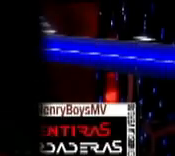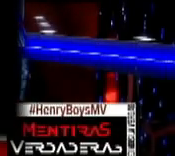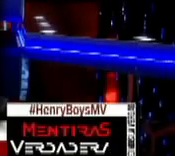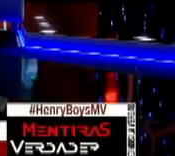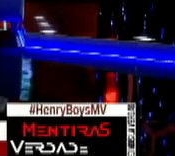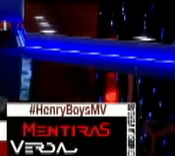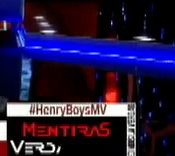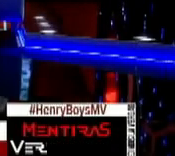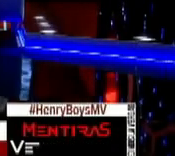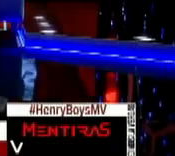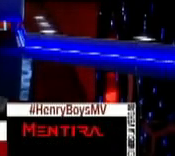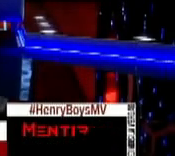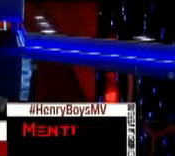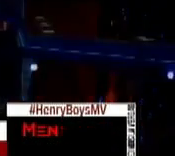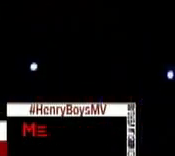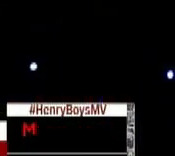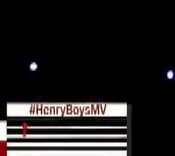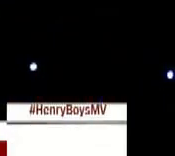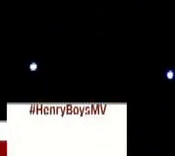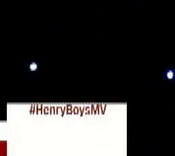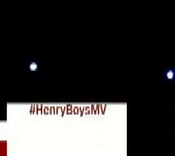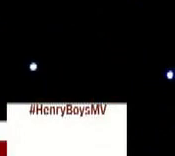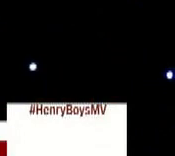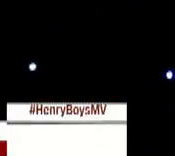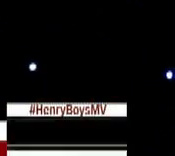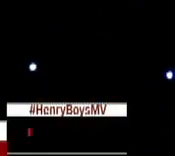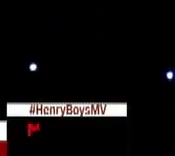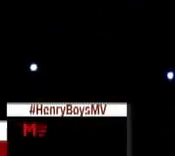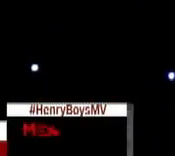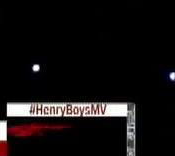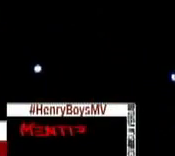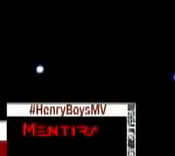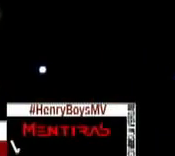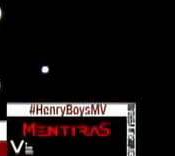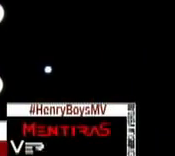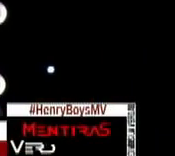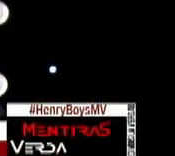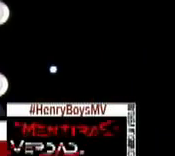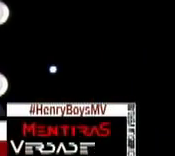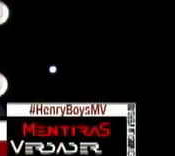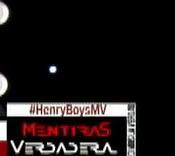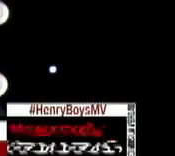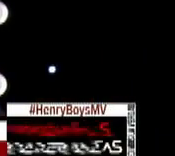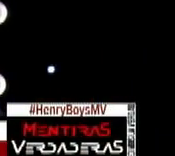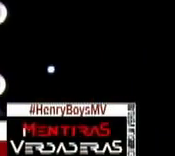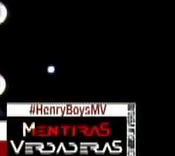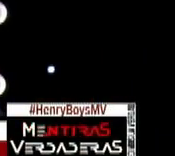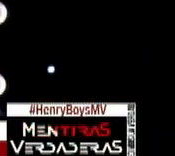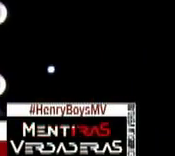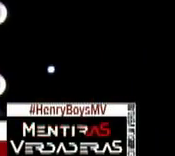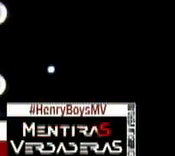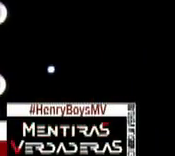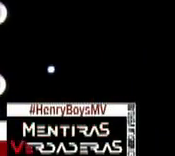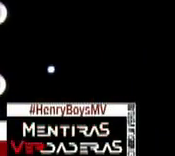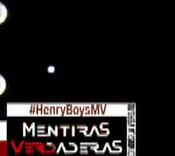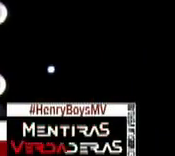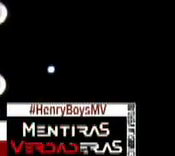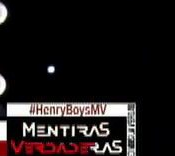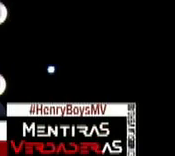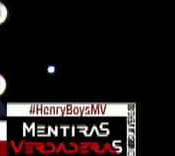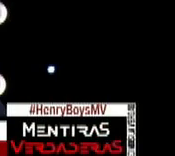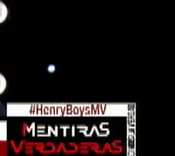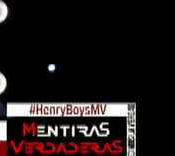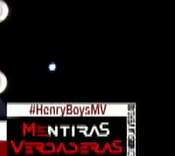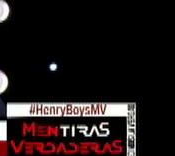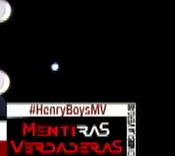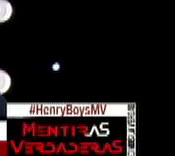Que hay que determinarlo también, porque también tenemos que empezar a delinear, bueno, ¿quién toma las decisiones? Fíjate tú que una de las cosas que alegan